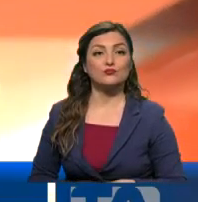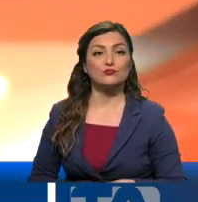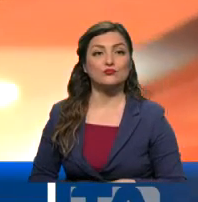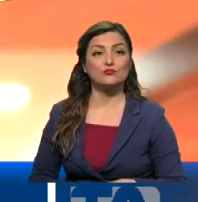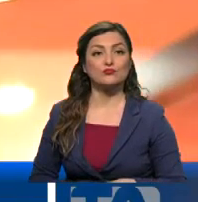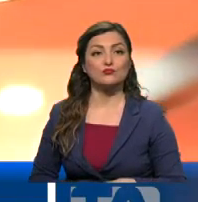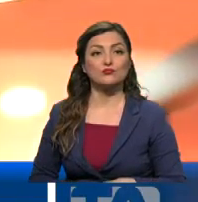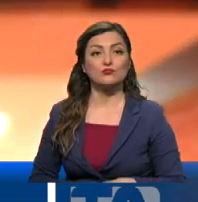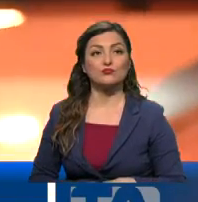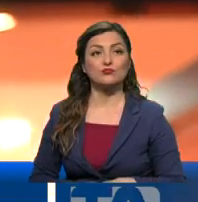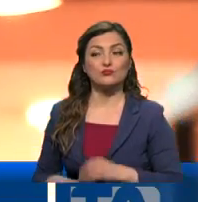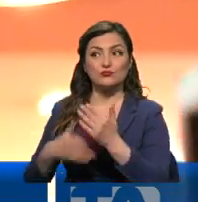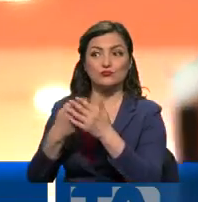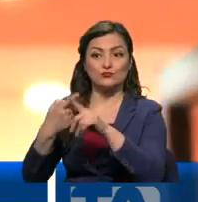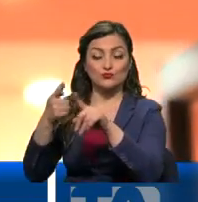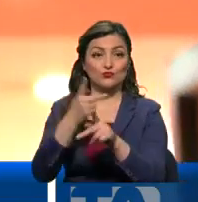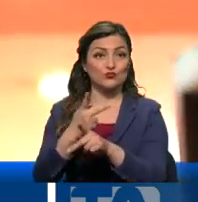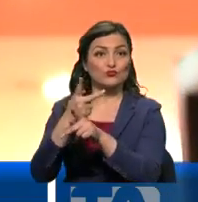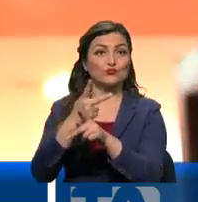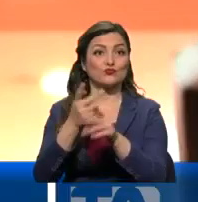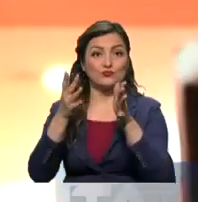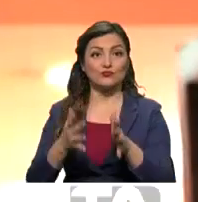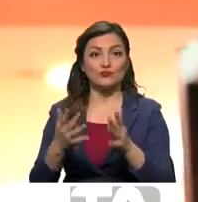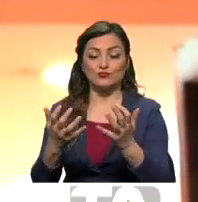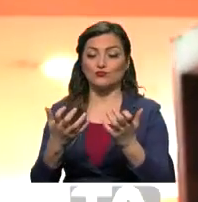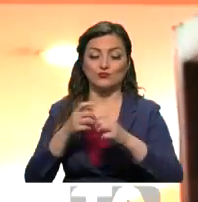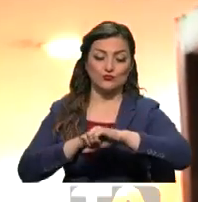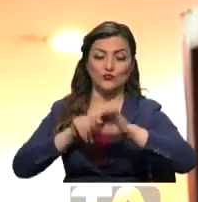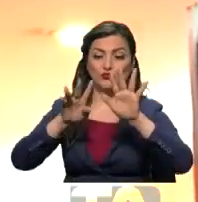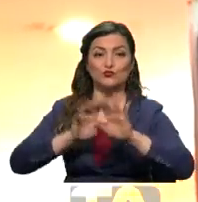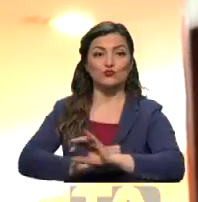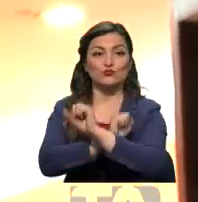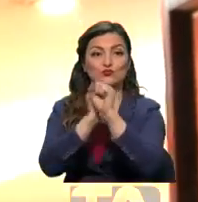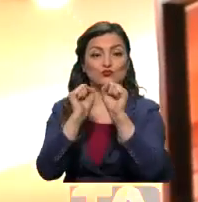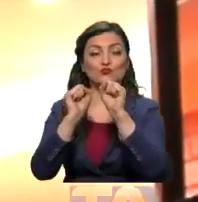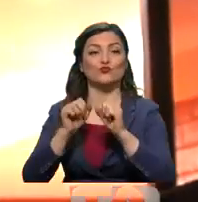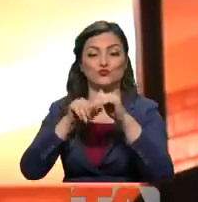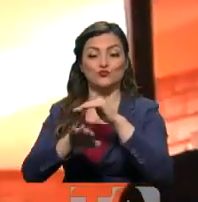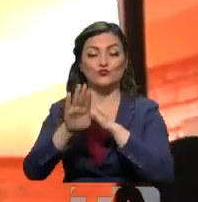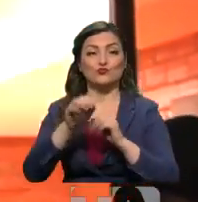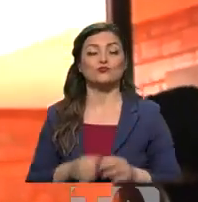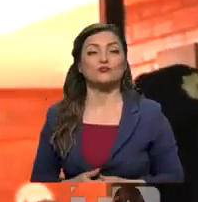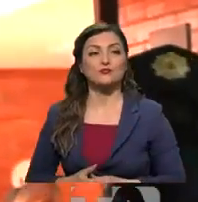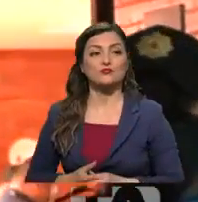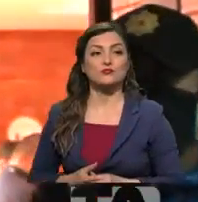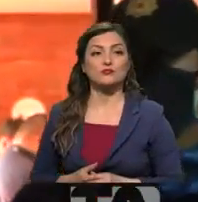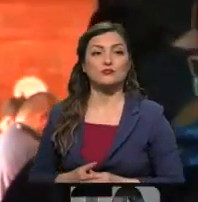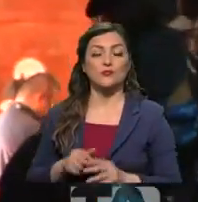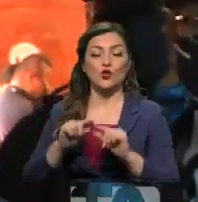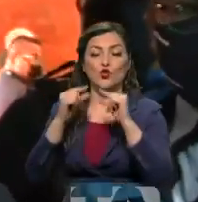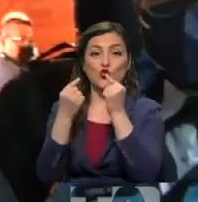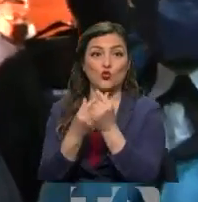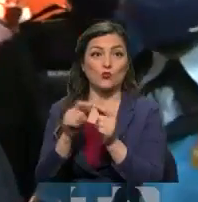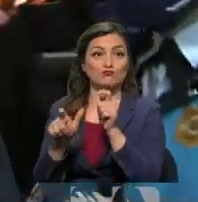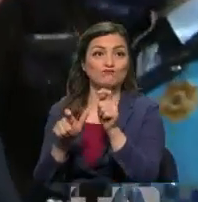hasta este punto varios ediles que esperan también que sea a las 9:00 a.m. para poder ingresar. Hay otros grupos también, no